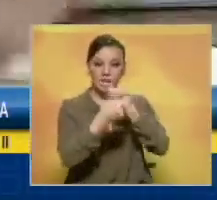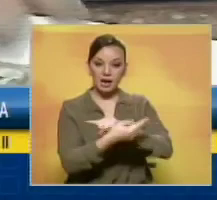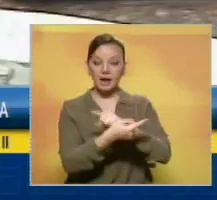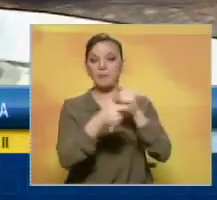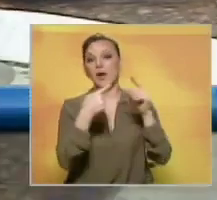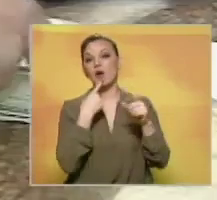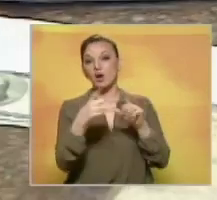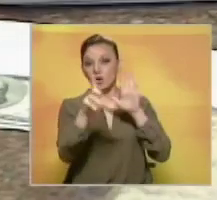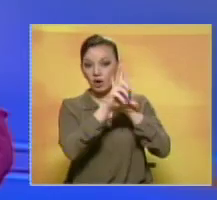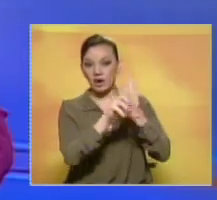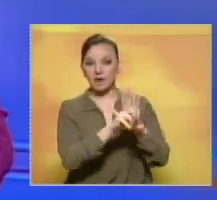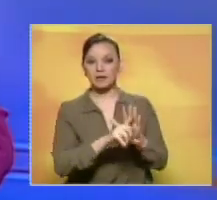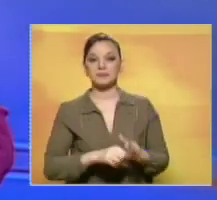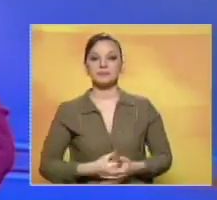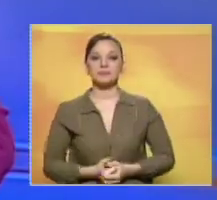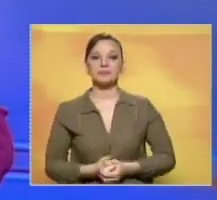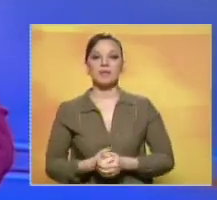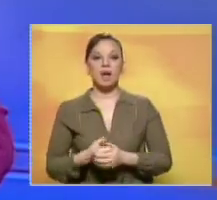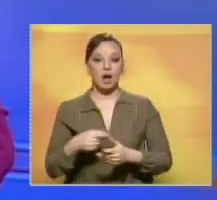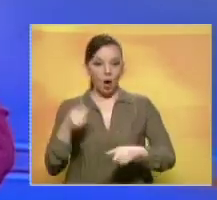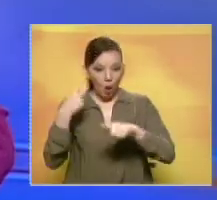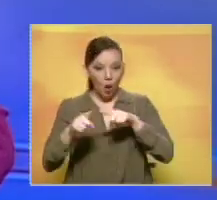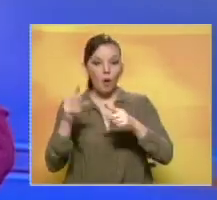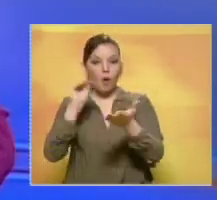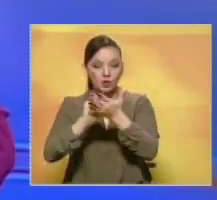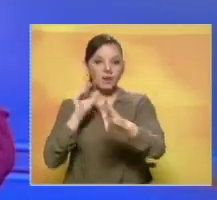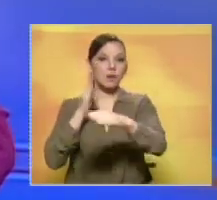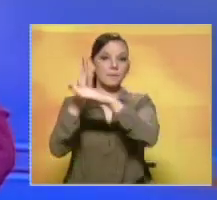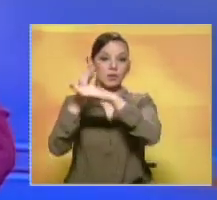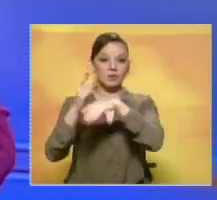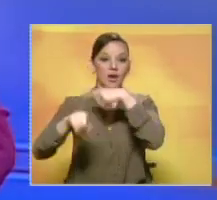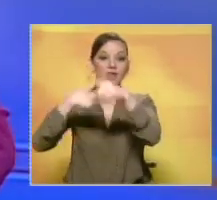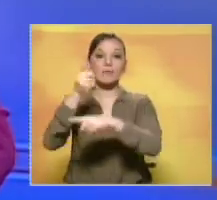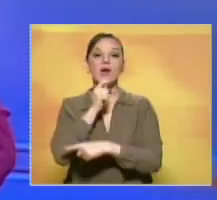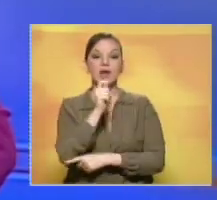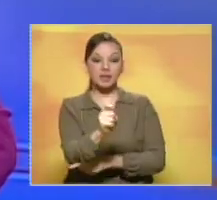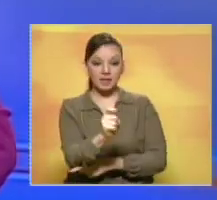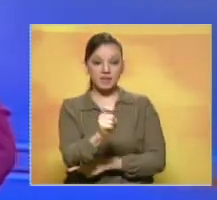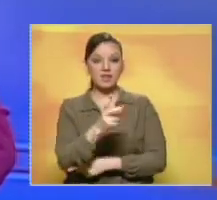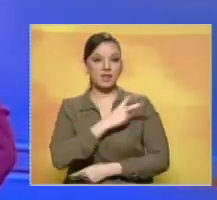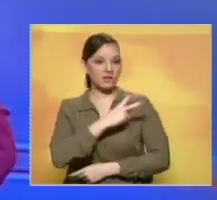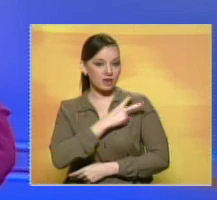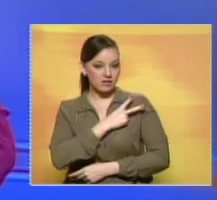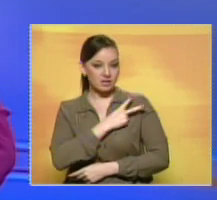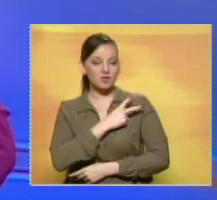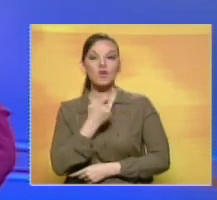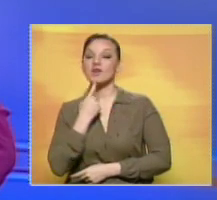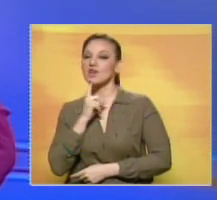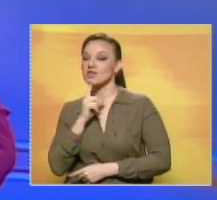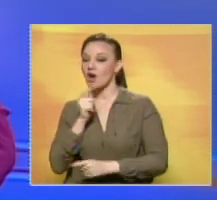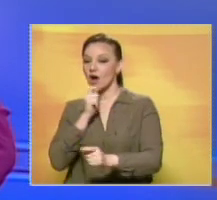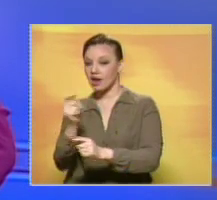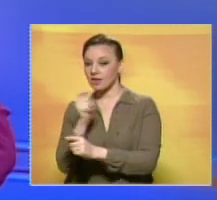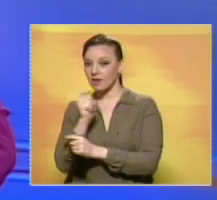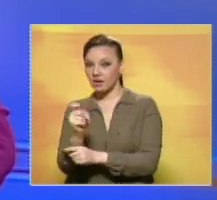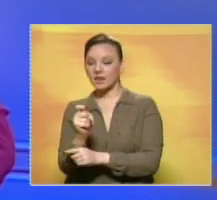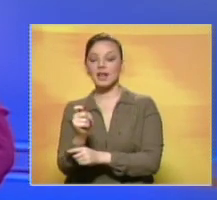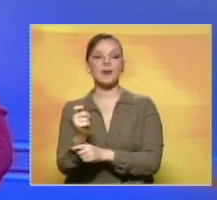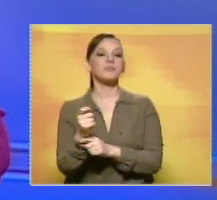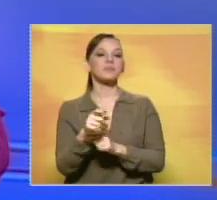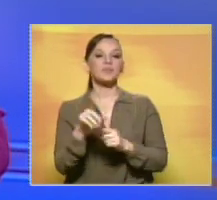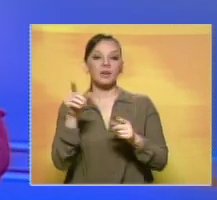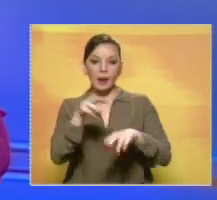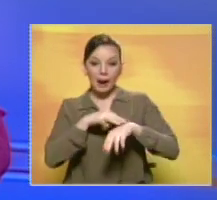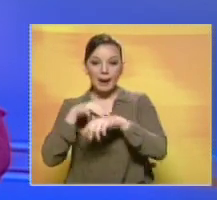sistema. Vamos a hacer una nueva pausa. Regreso en entrevista a Venevisión. Eduardo Rodríguez estará conversando con Ricardo